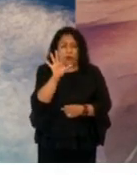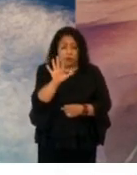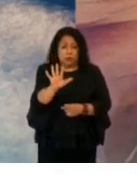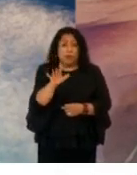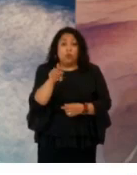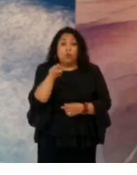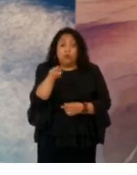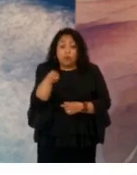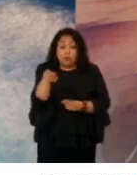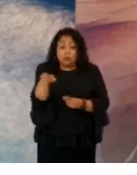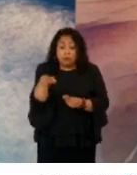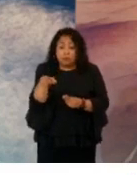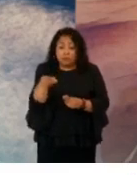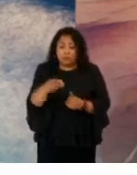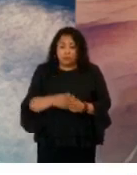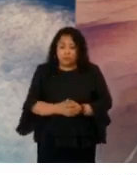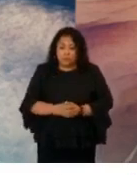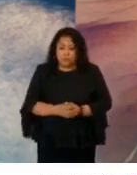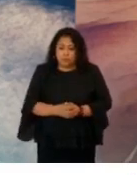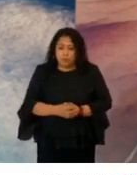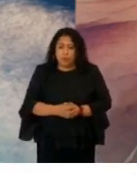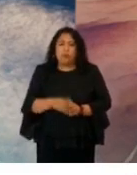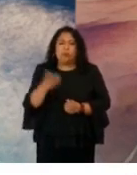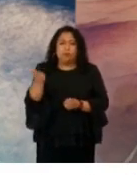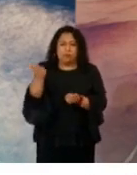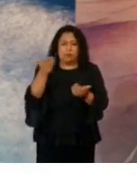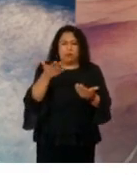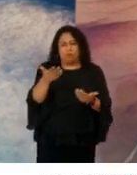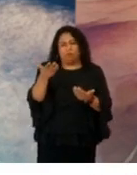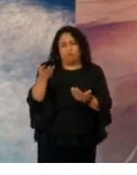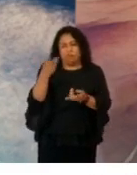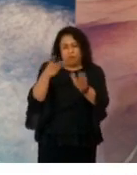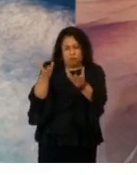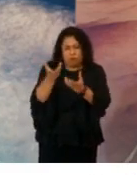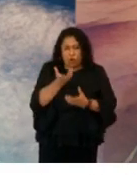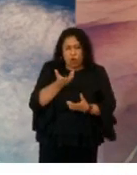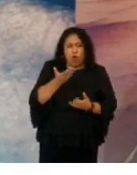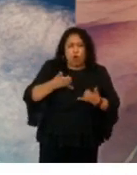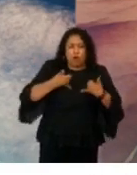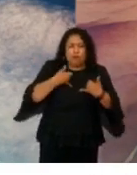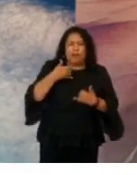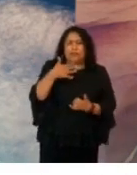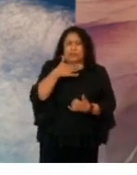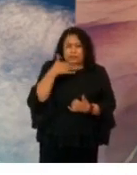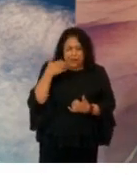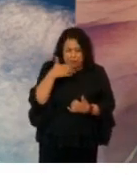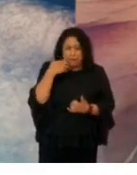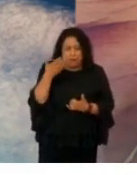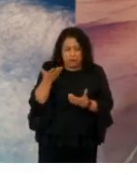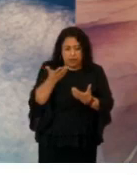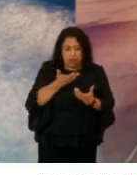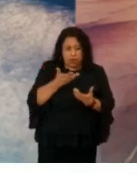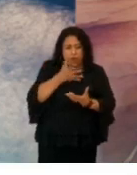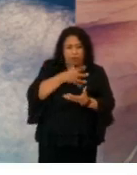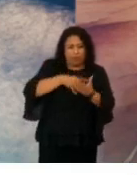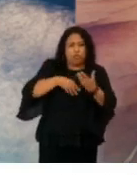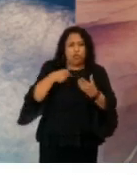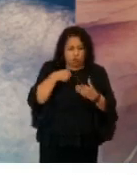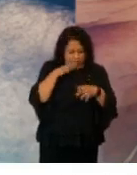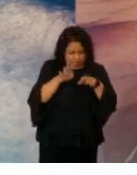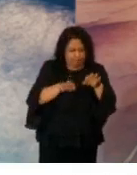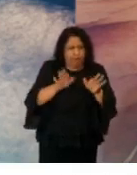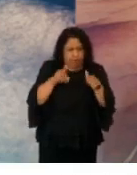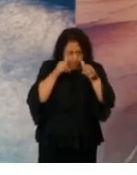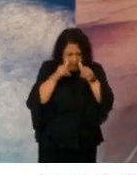usted me envía unos jóvenes a Alemania, le dice a De Gaulle, y yo los voy a atender.